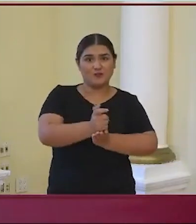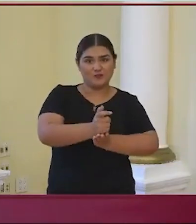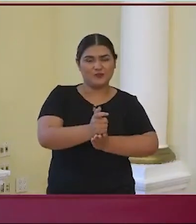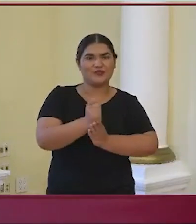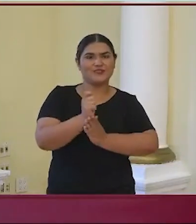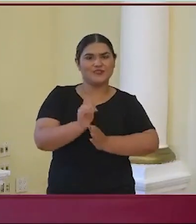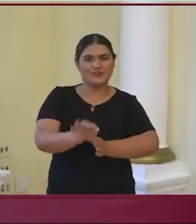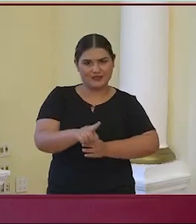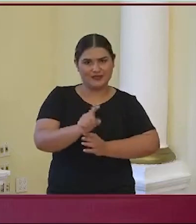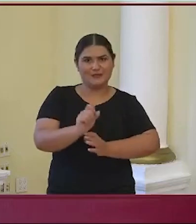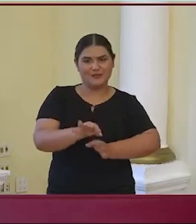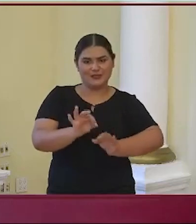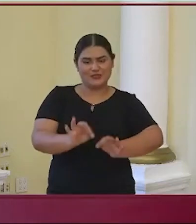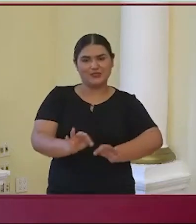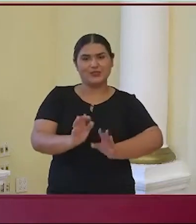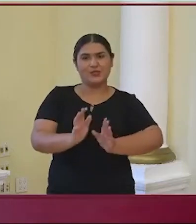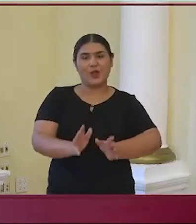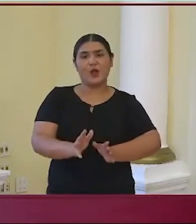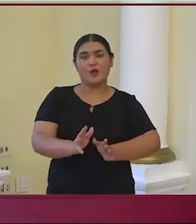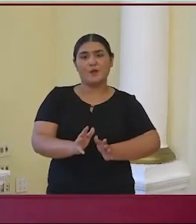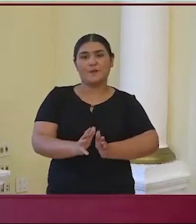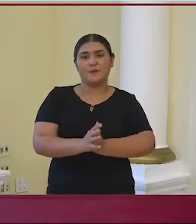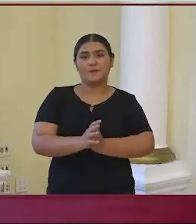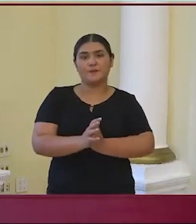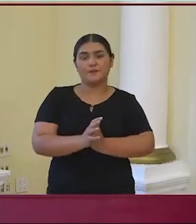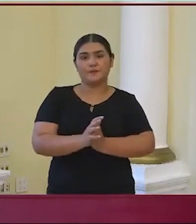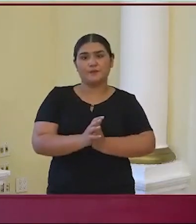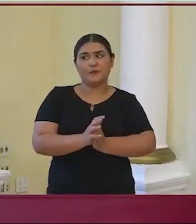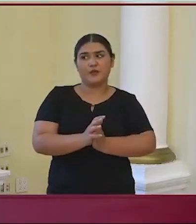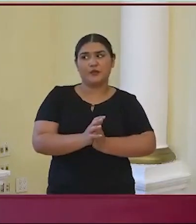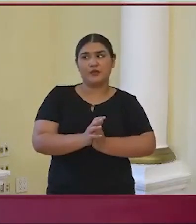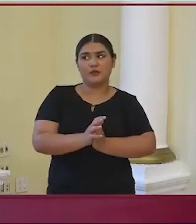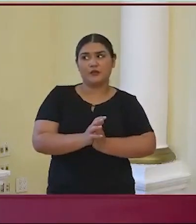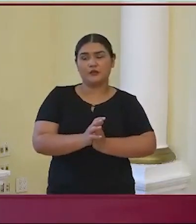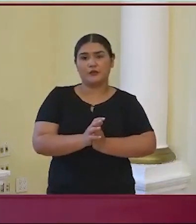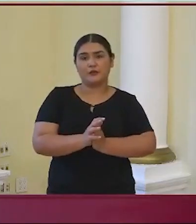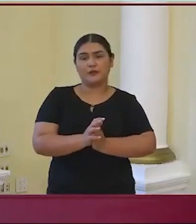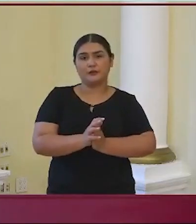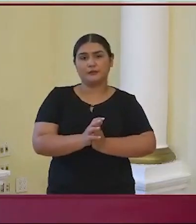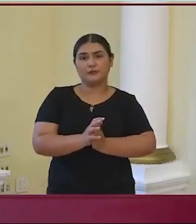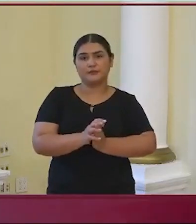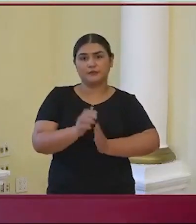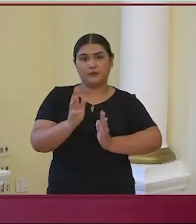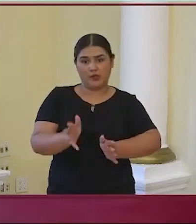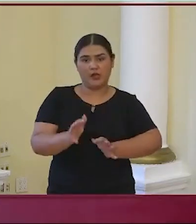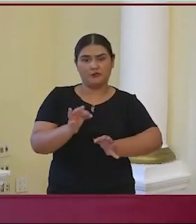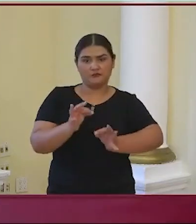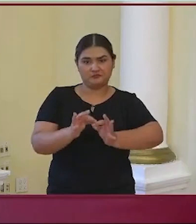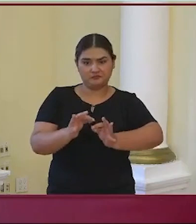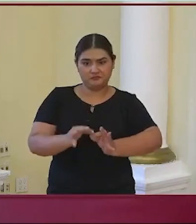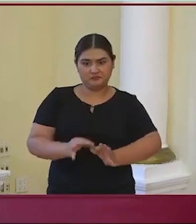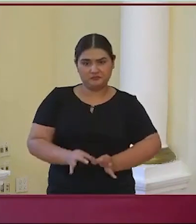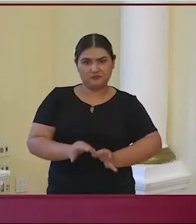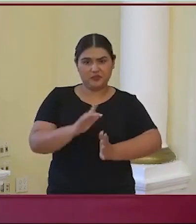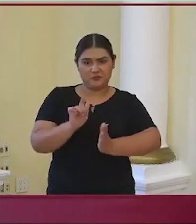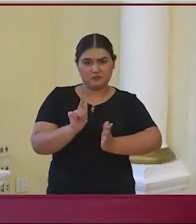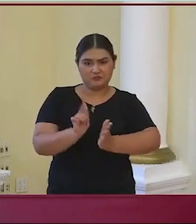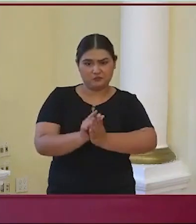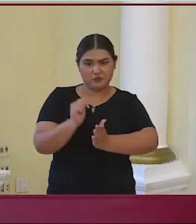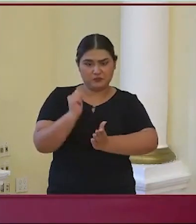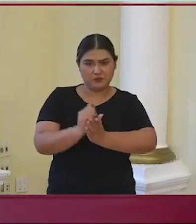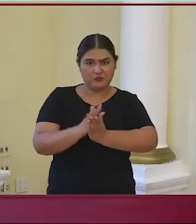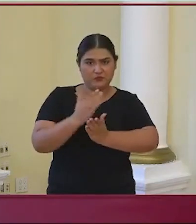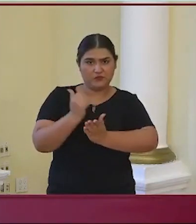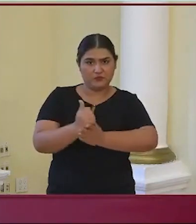ya licitada, hay una